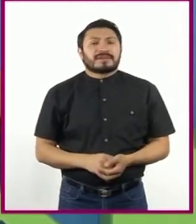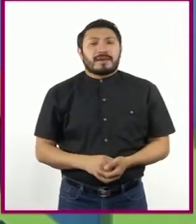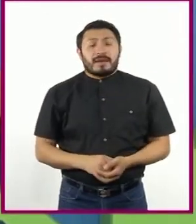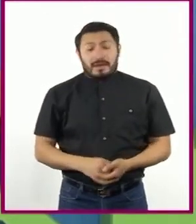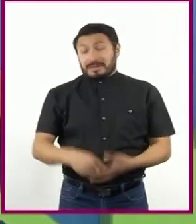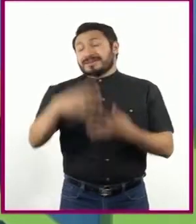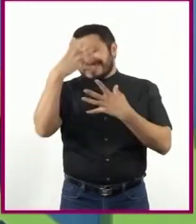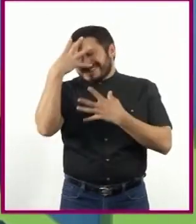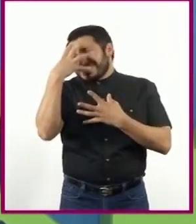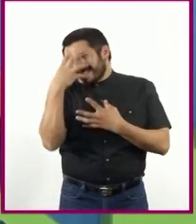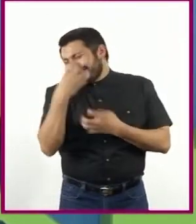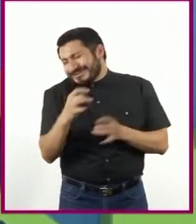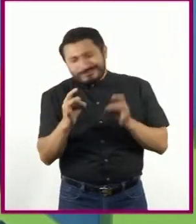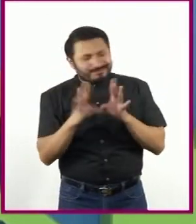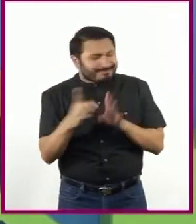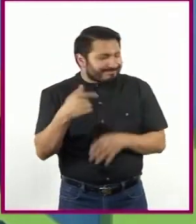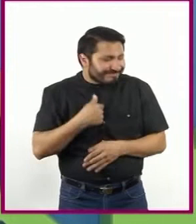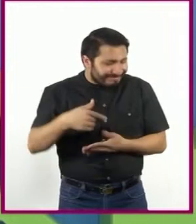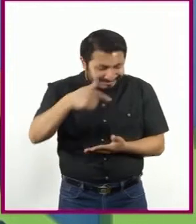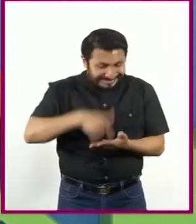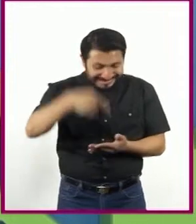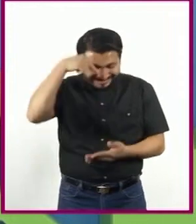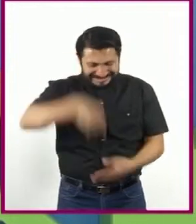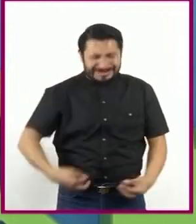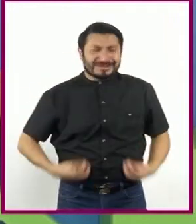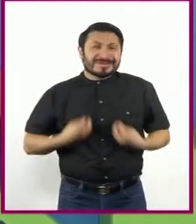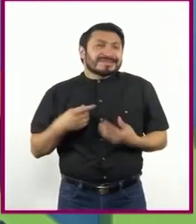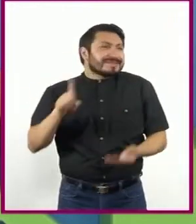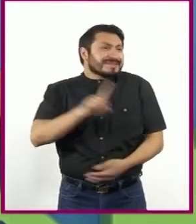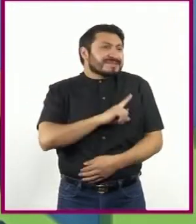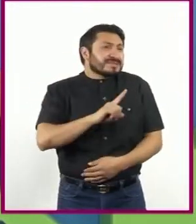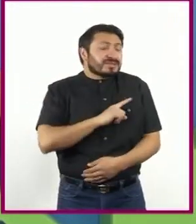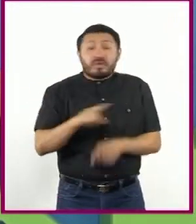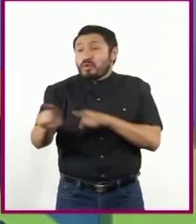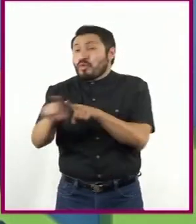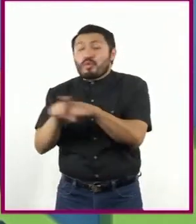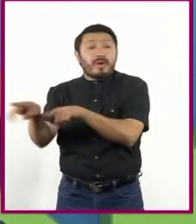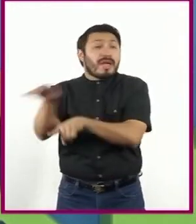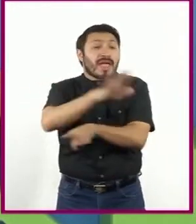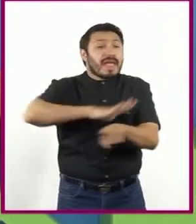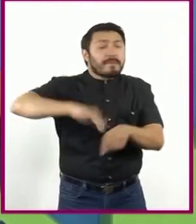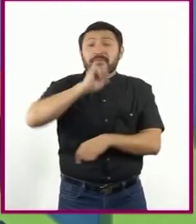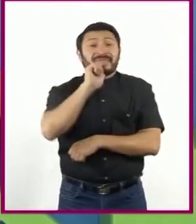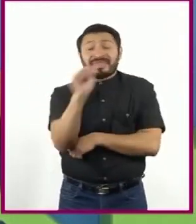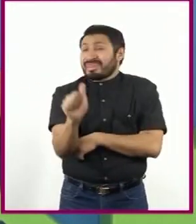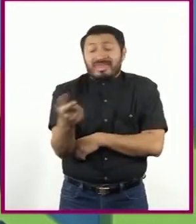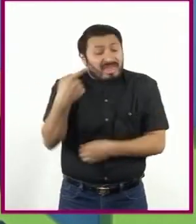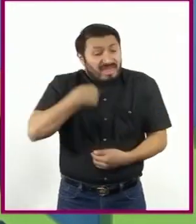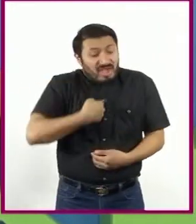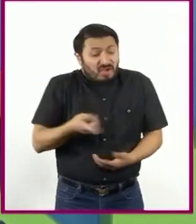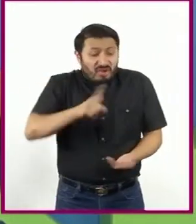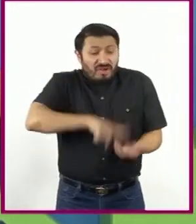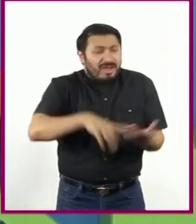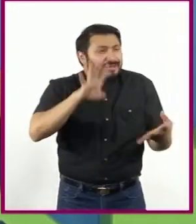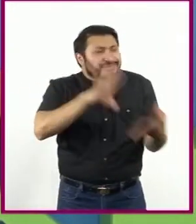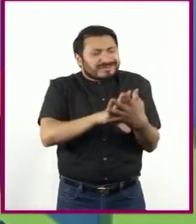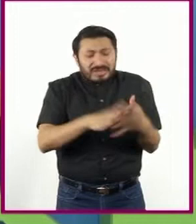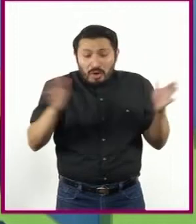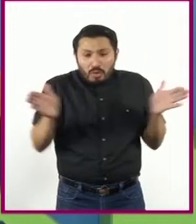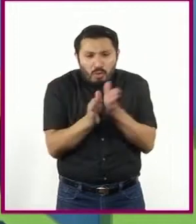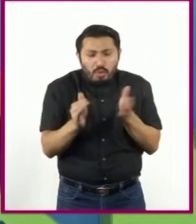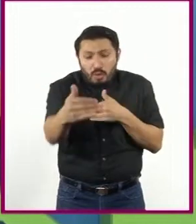La triste situación en que me hallo, vivir ausente de mis hermanos tiernos, a una prisión funesta,